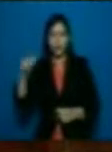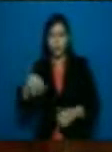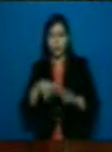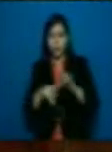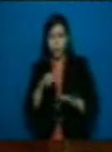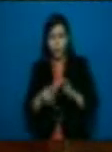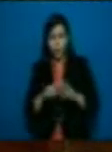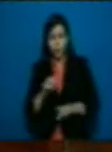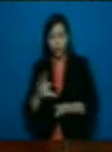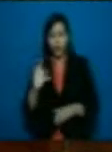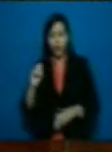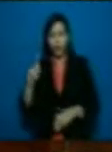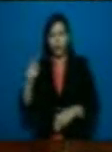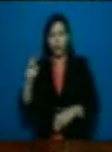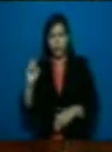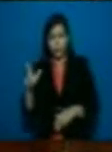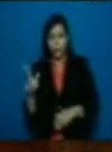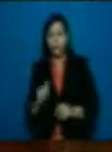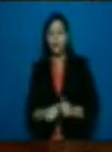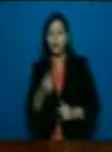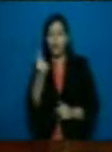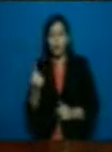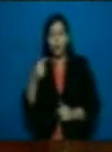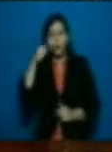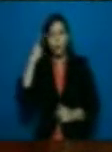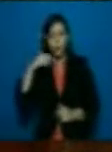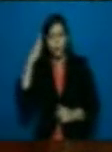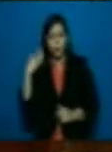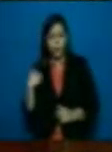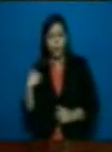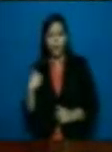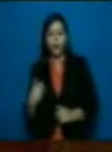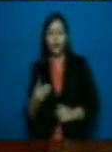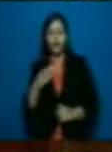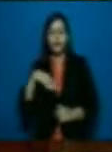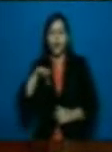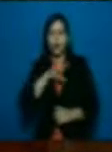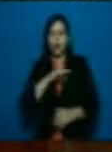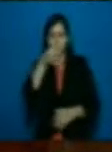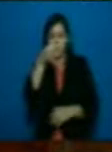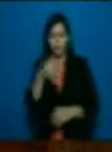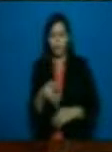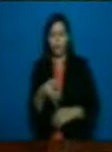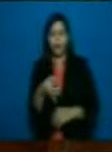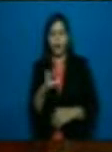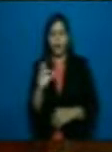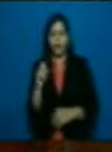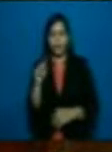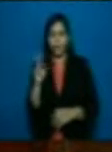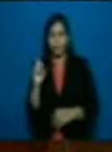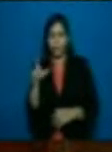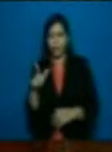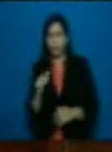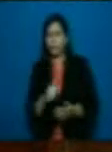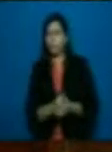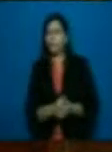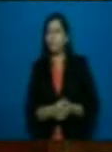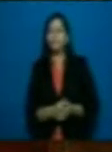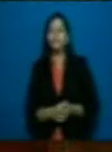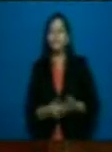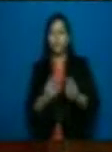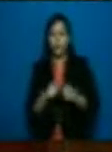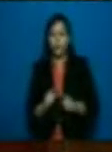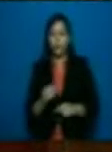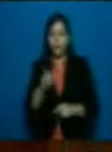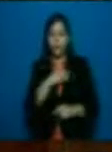opel señores miembros del consejo cultivo del señor elías así yo presidente del